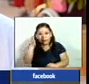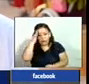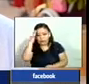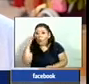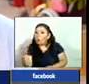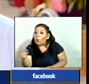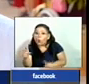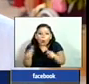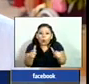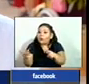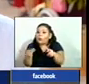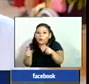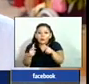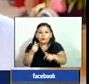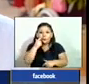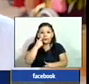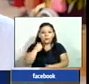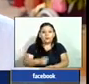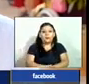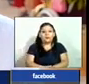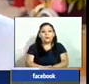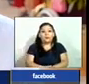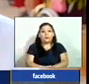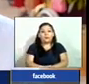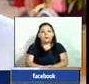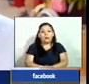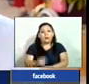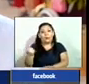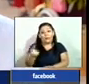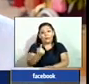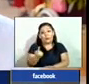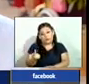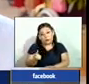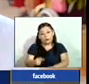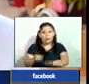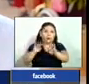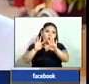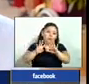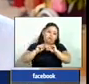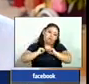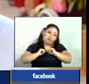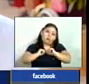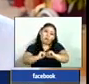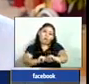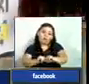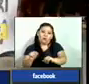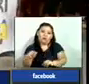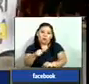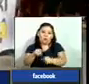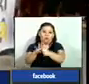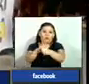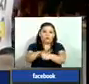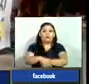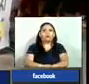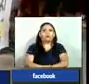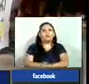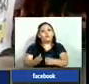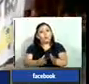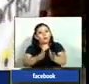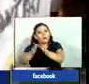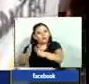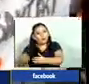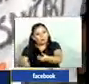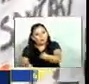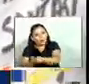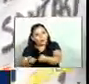la edad de la persona al final tuvimos 9 personas que fallecieron por el virus otros que estuvieron en primera